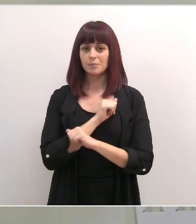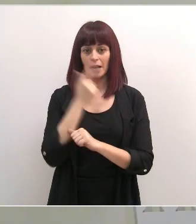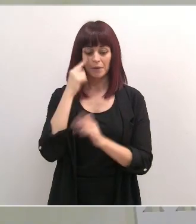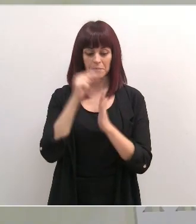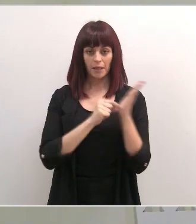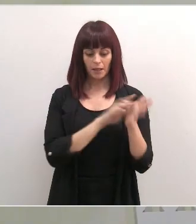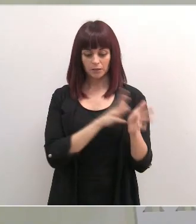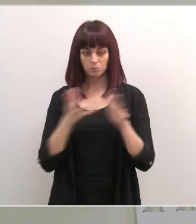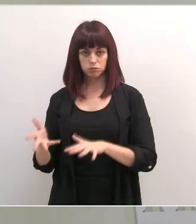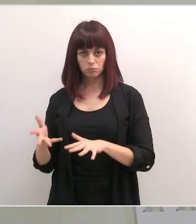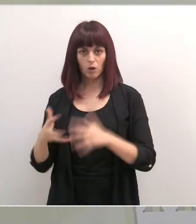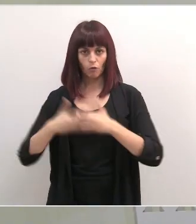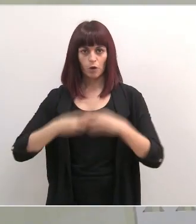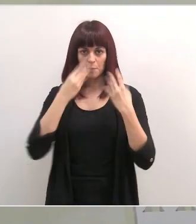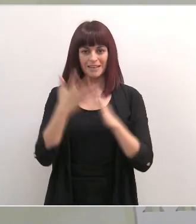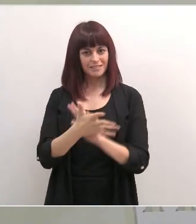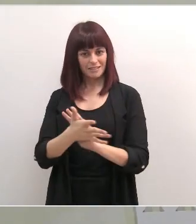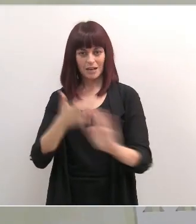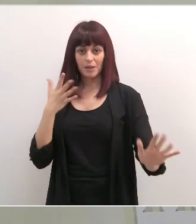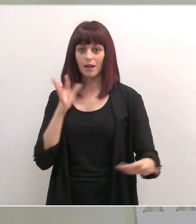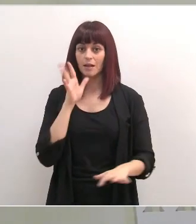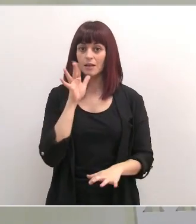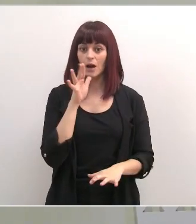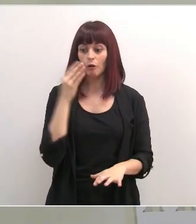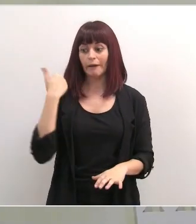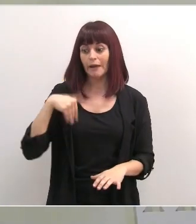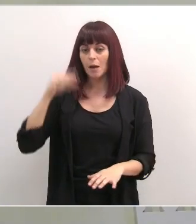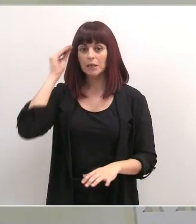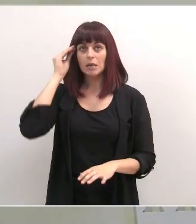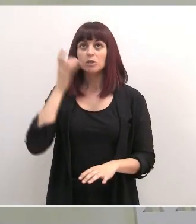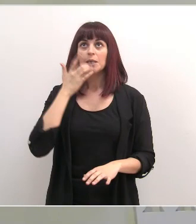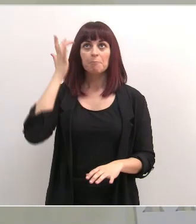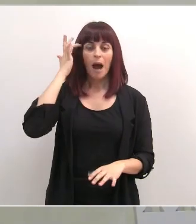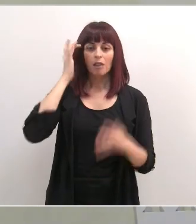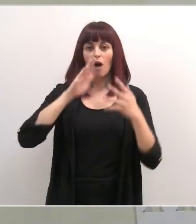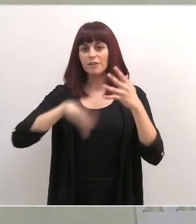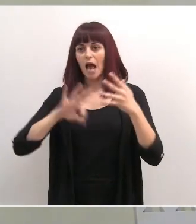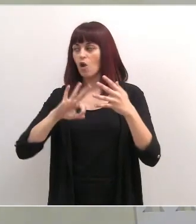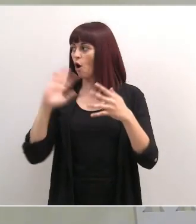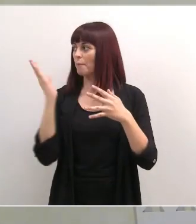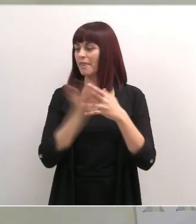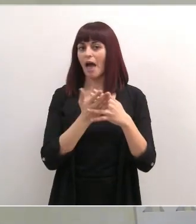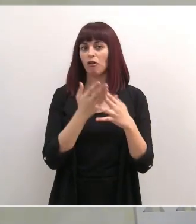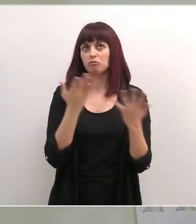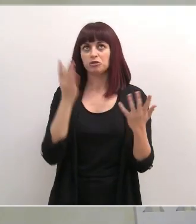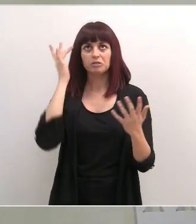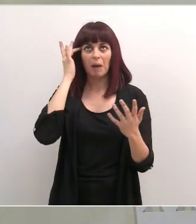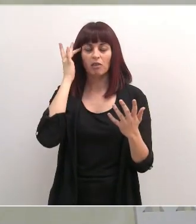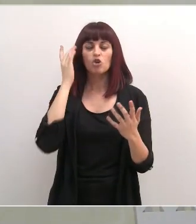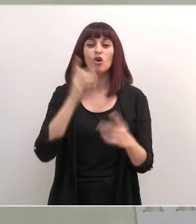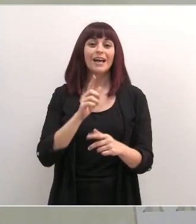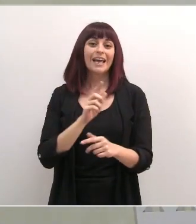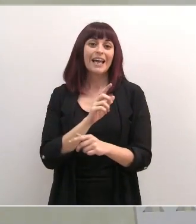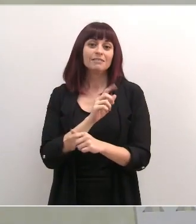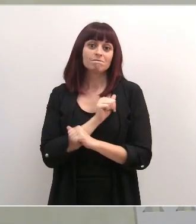tengan efecto y sean rápidas y ahora mismo pues elucubrar sobre si esto va a ser a finales de marzo, mediados de marzo, yo espero que sean